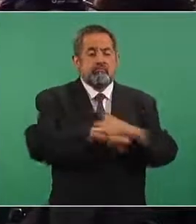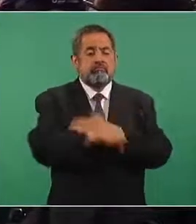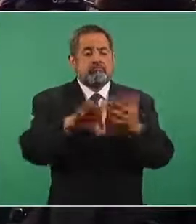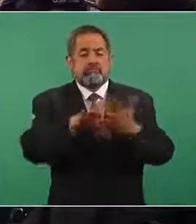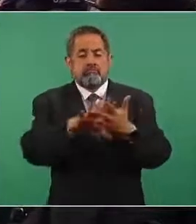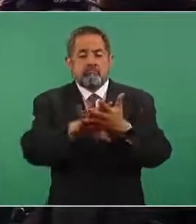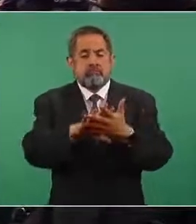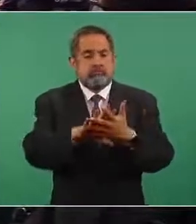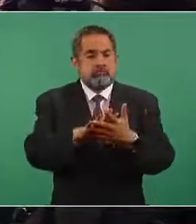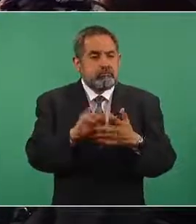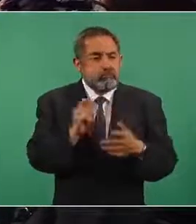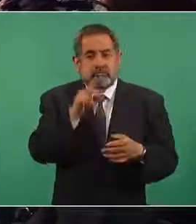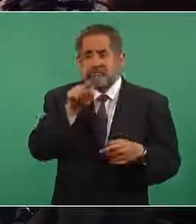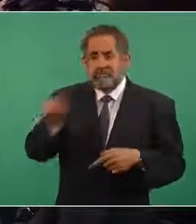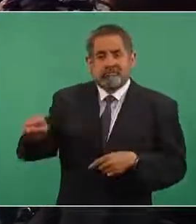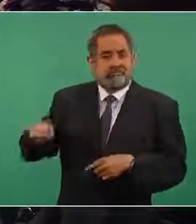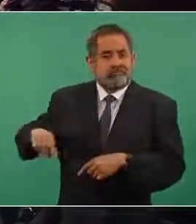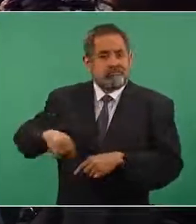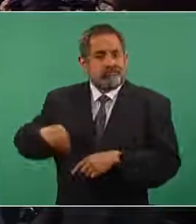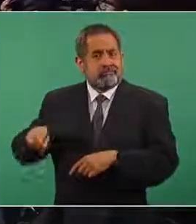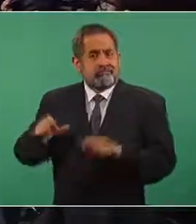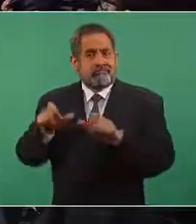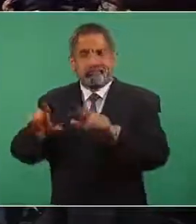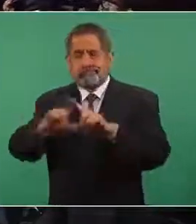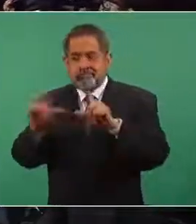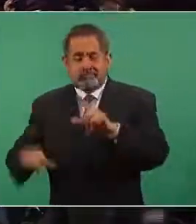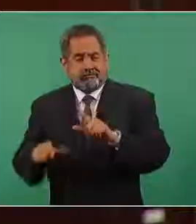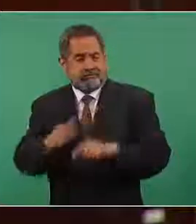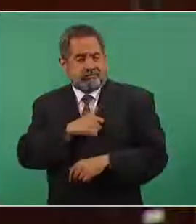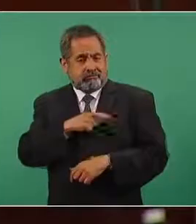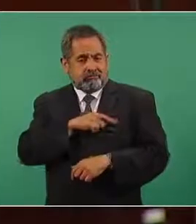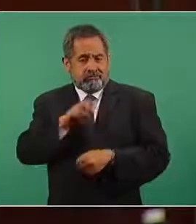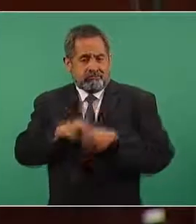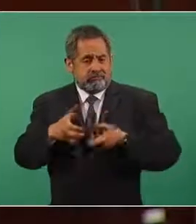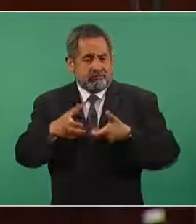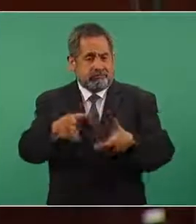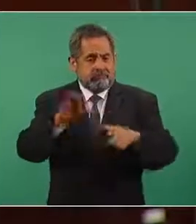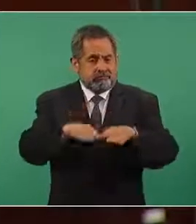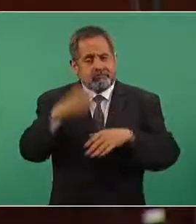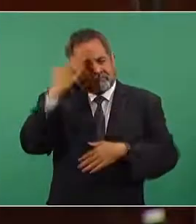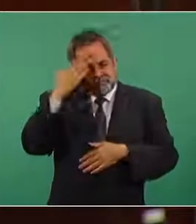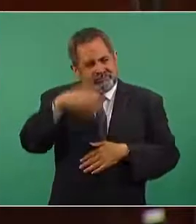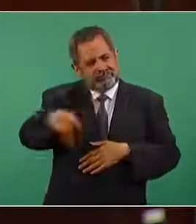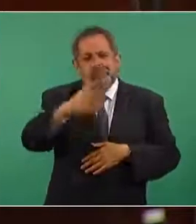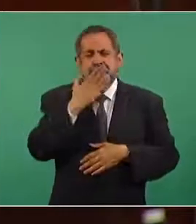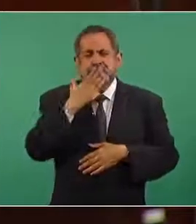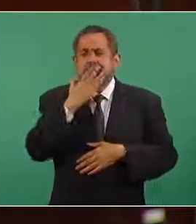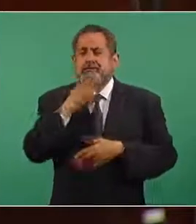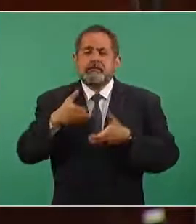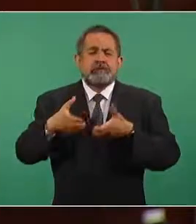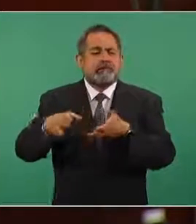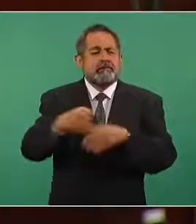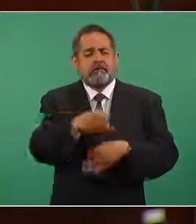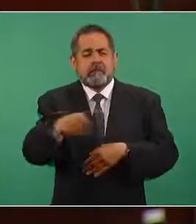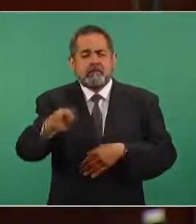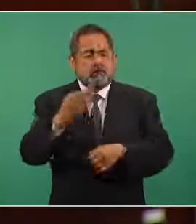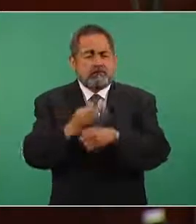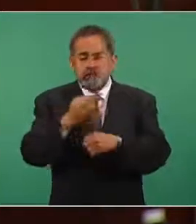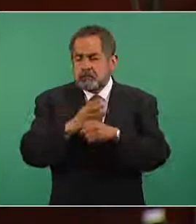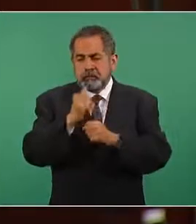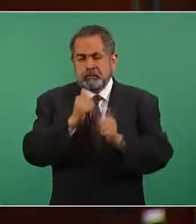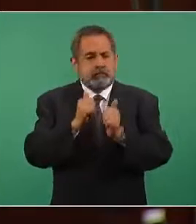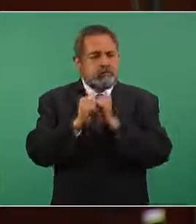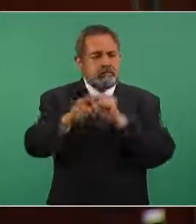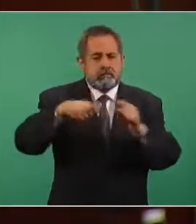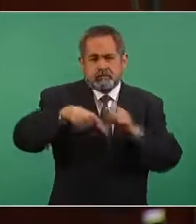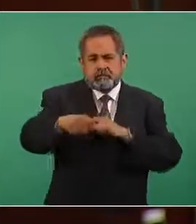hizo la Guardia Nacional en Sonora, en una carretera. Usted sabe que las carreteras de Sonora ahorita están intransitables porque